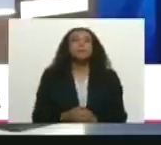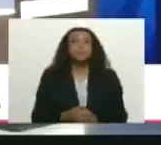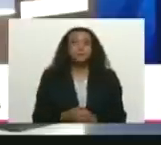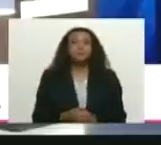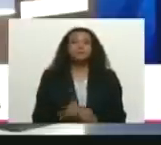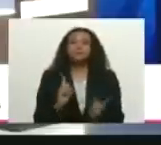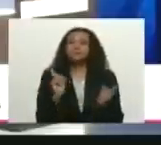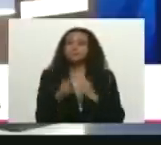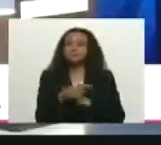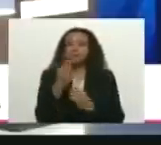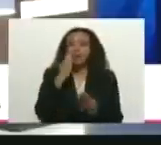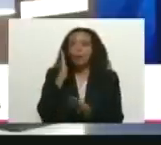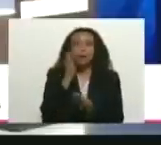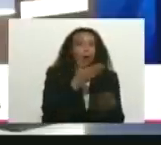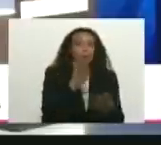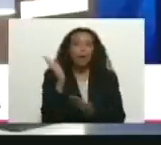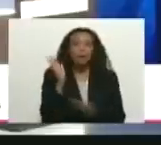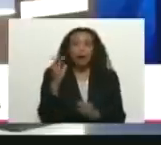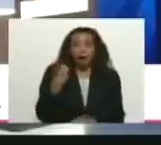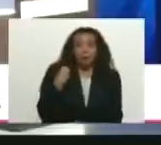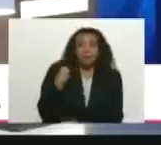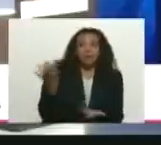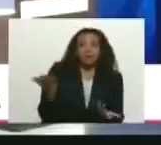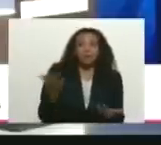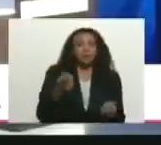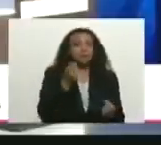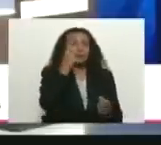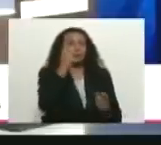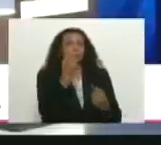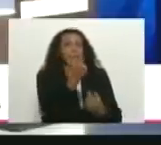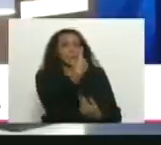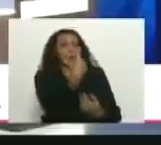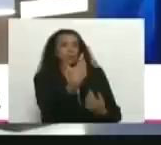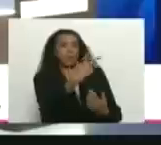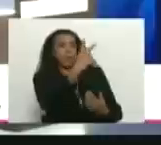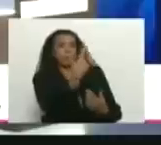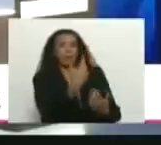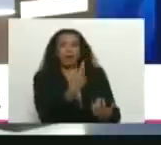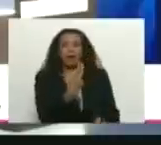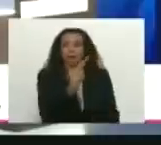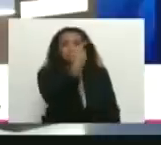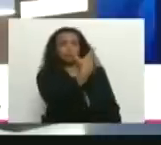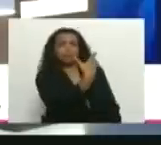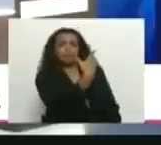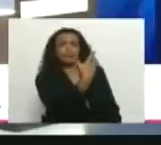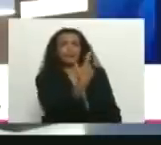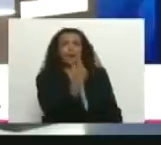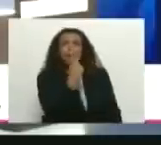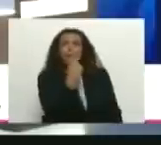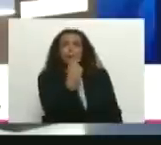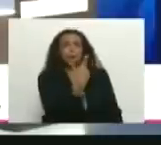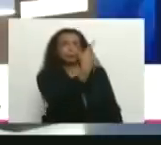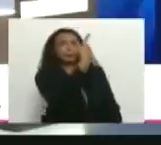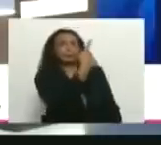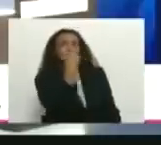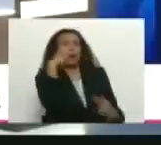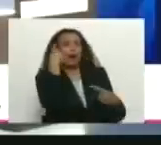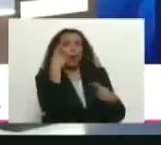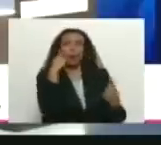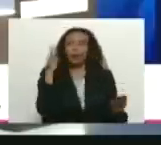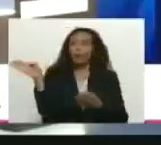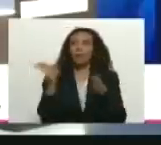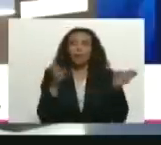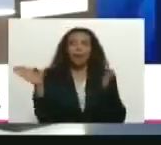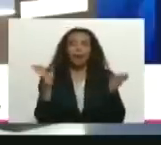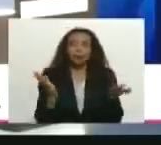cambiaron. Pero avisen, porque yo veo que se prende una cosa roja aquí, una cosa allá, que la gente cree que está loco. Maduro le está hablando